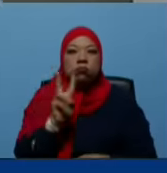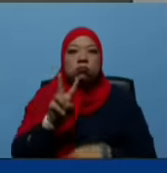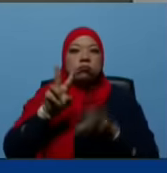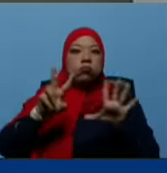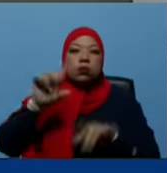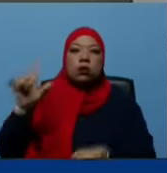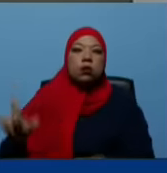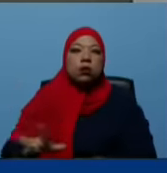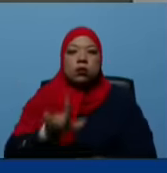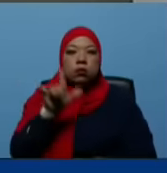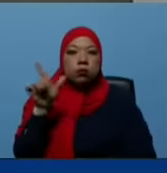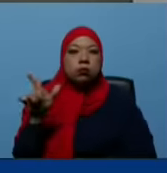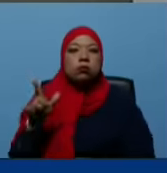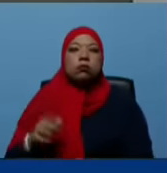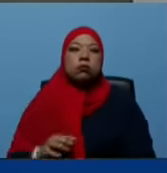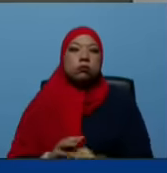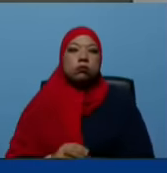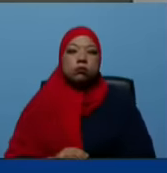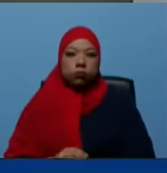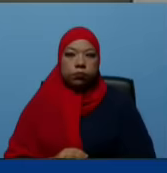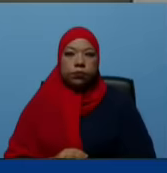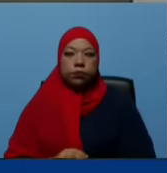lo dije,